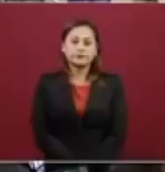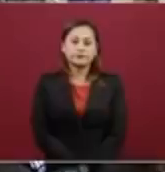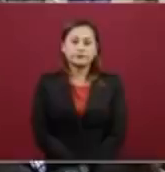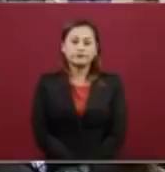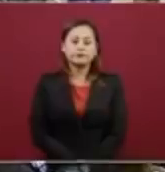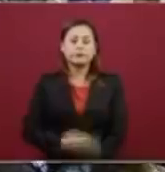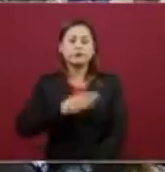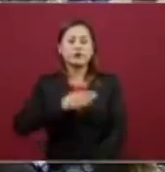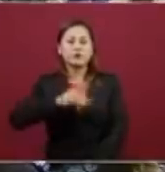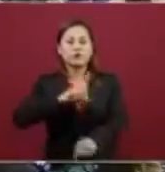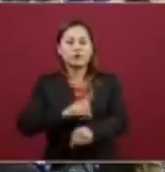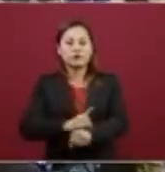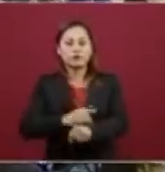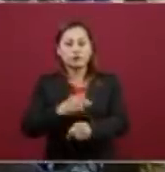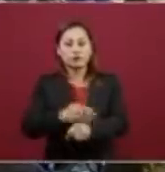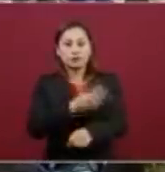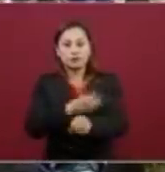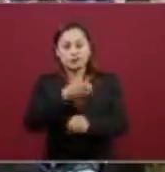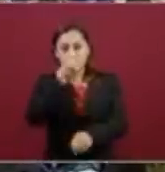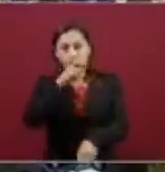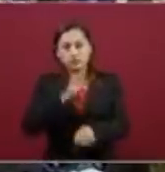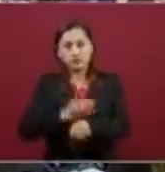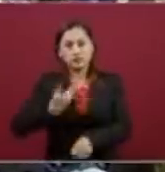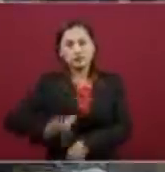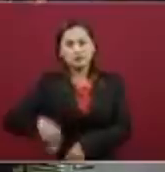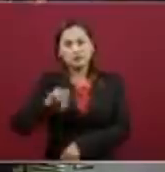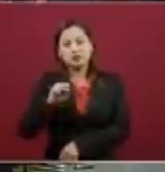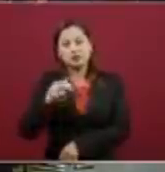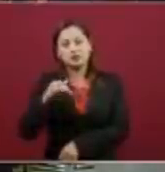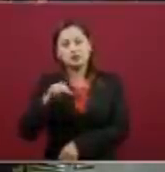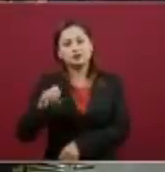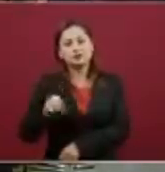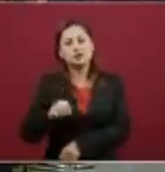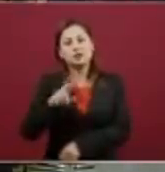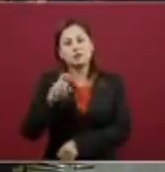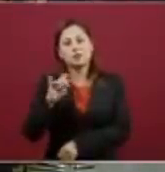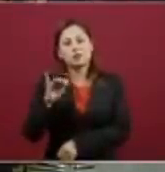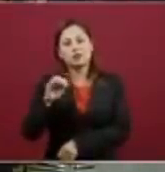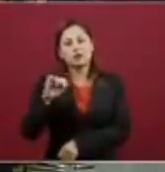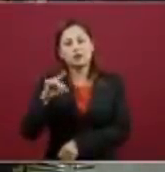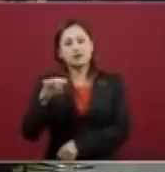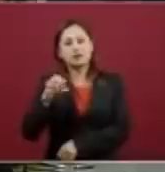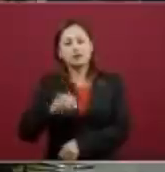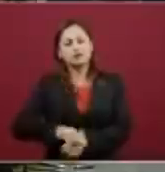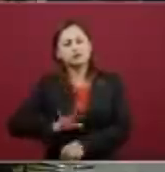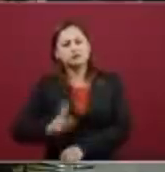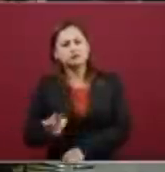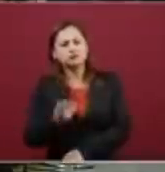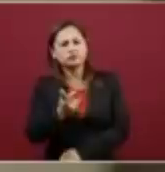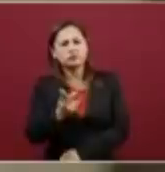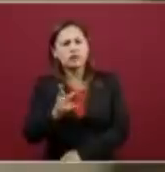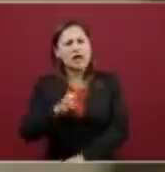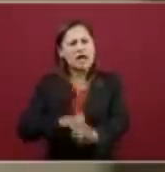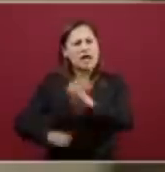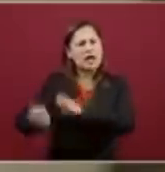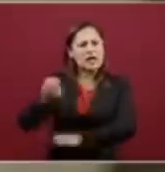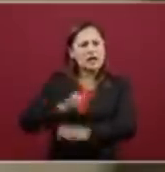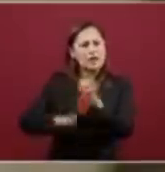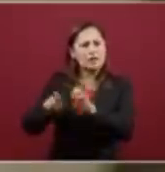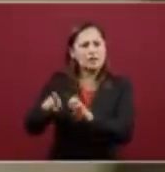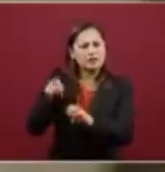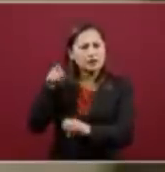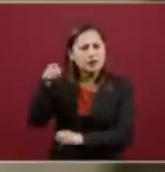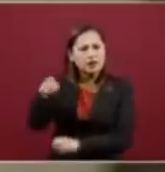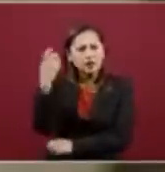Buenos días, subsecretario. Montserrat Sánchez, de Reporte Índigo. ¿Nos podría especificar más sobre la empresa a la que le van a hacer la auditoría? ¿Qué fallas le encontraron? ¿Si